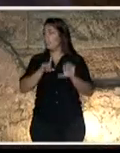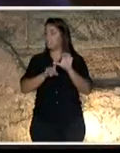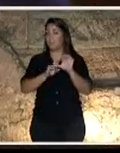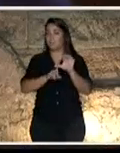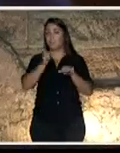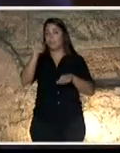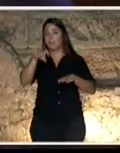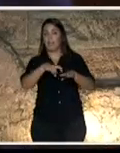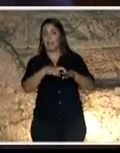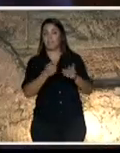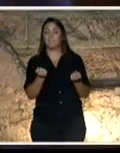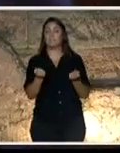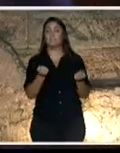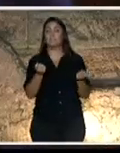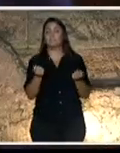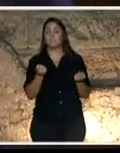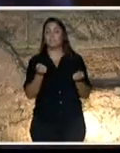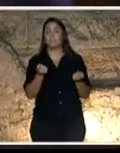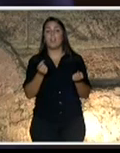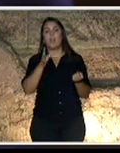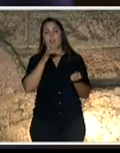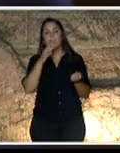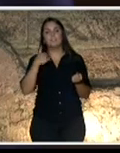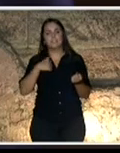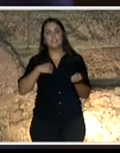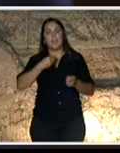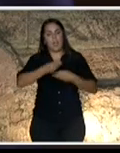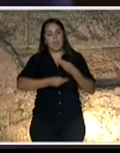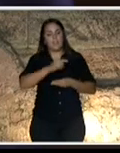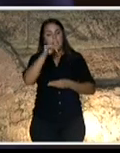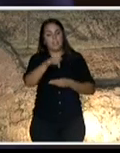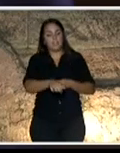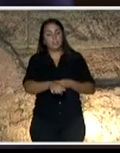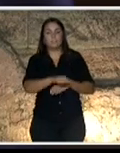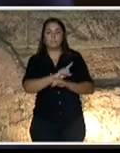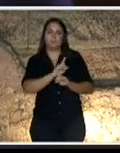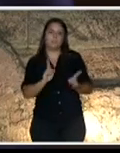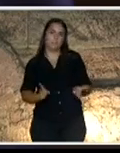su carácter indomable y sacrificado, podrían merecer esta divisa.